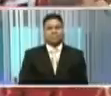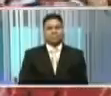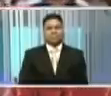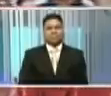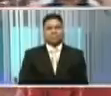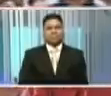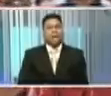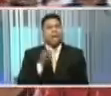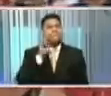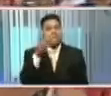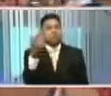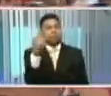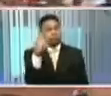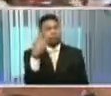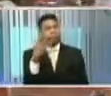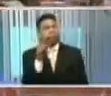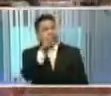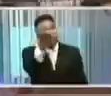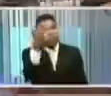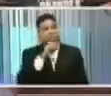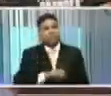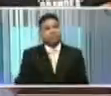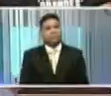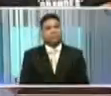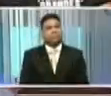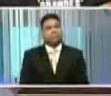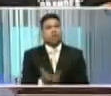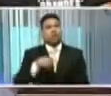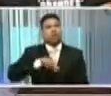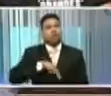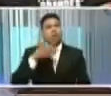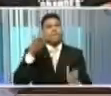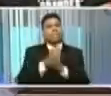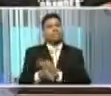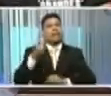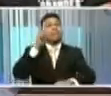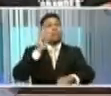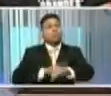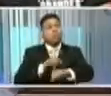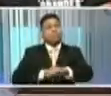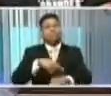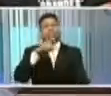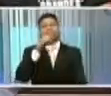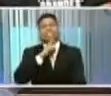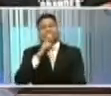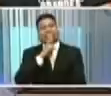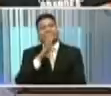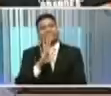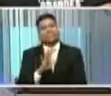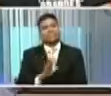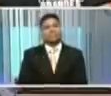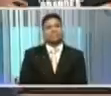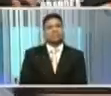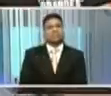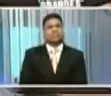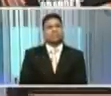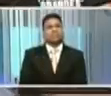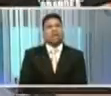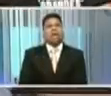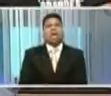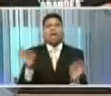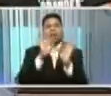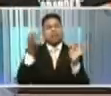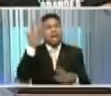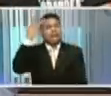Y fíjense ustedes, hemos pasado los momentos más duros que nadie creía que